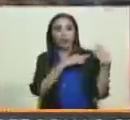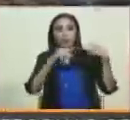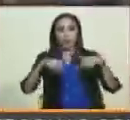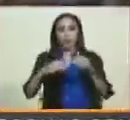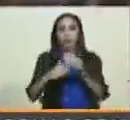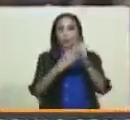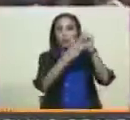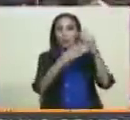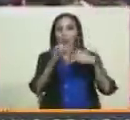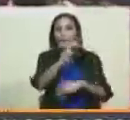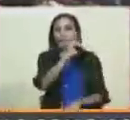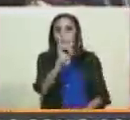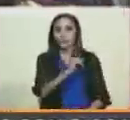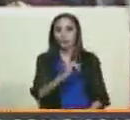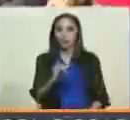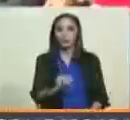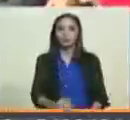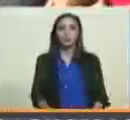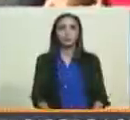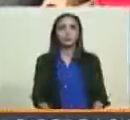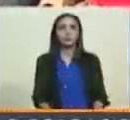importantes del Zulia.